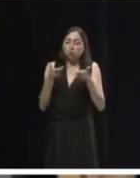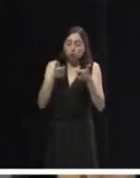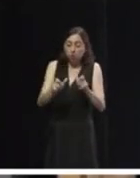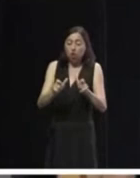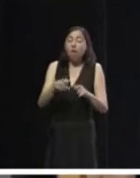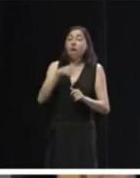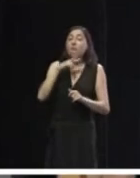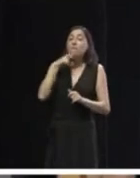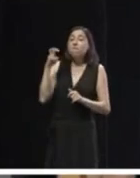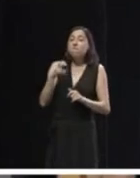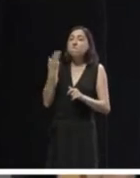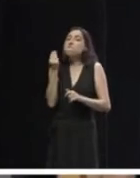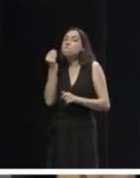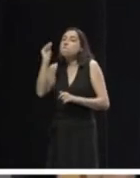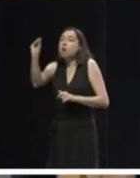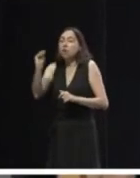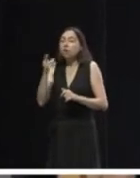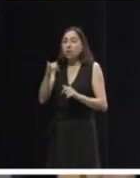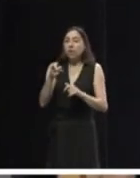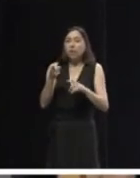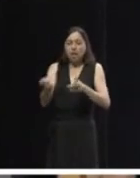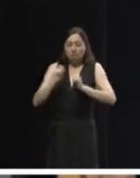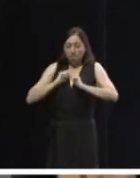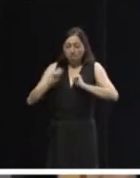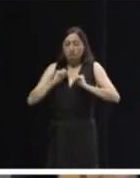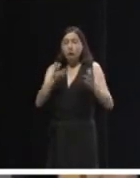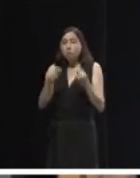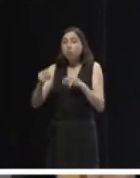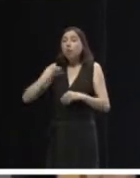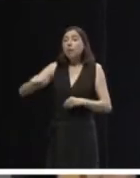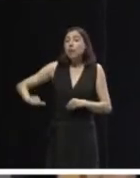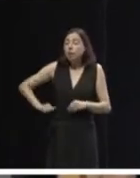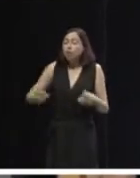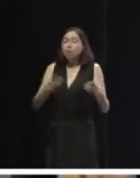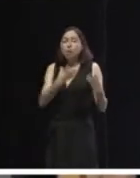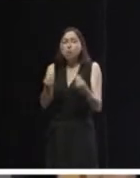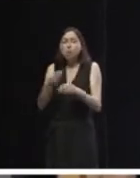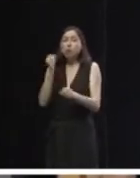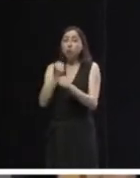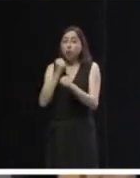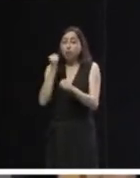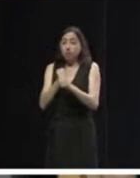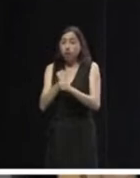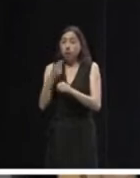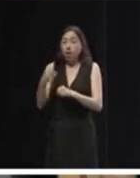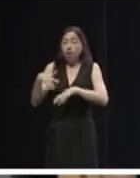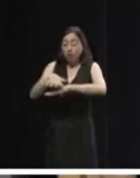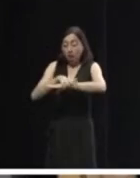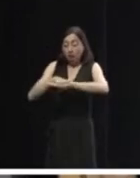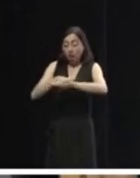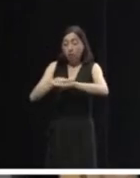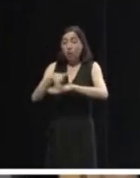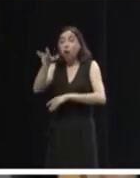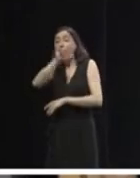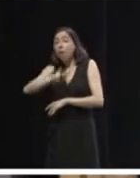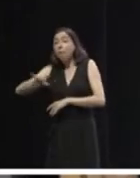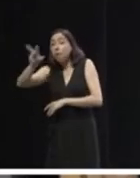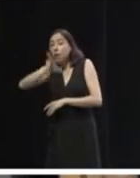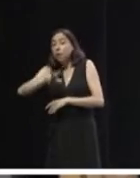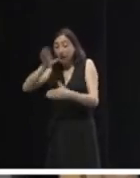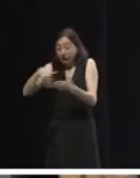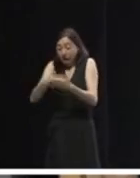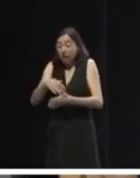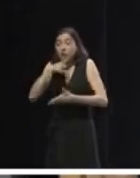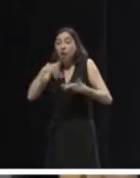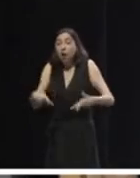enorme que genera muchísima riqueza y muchísimos empleos, y el gobierno de la nación hasta ahora nunca los